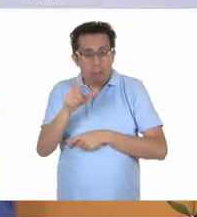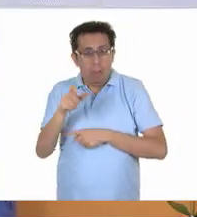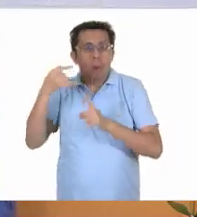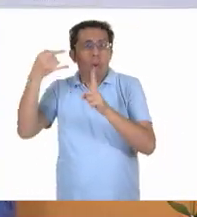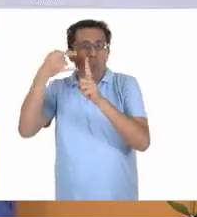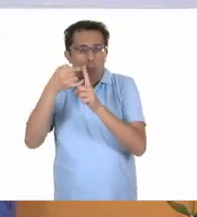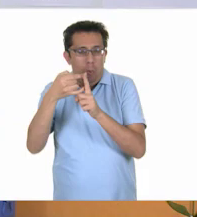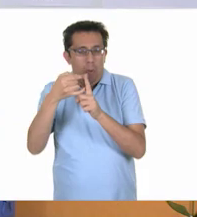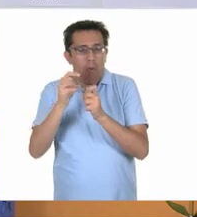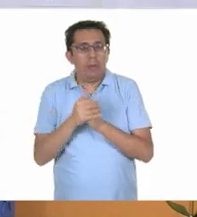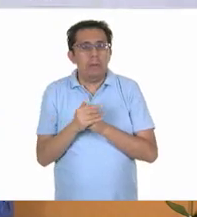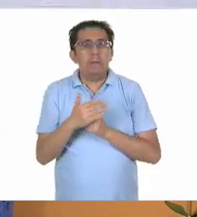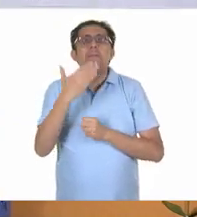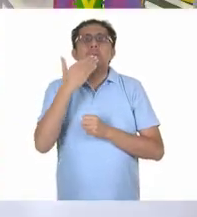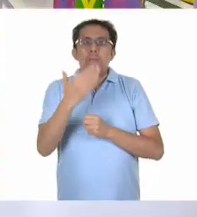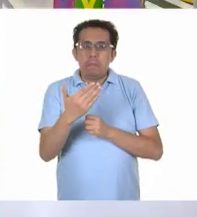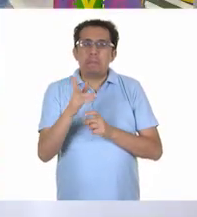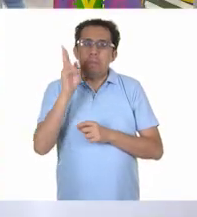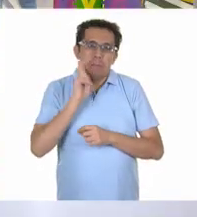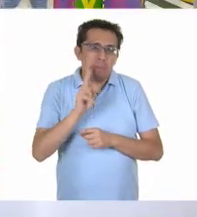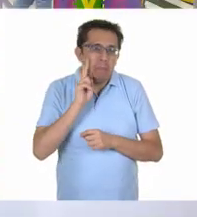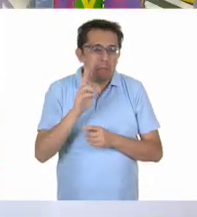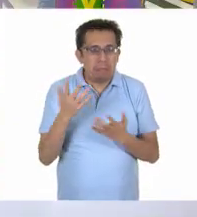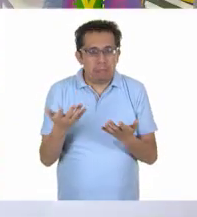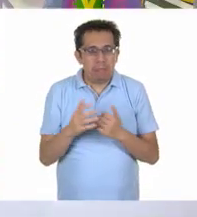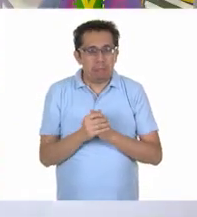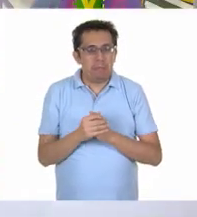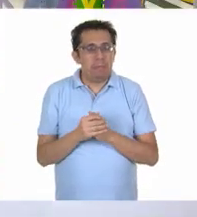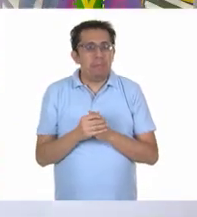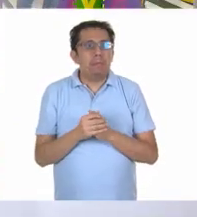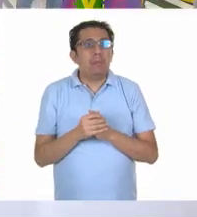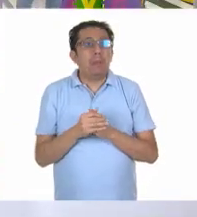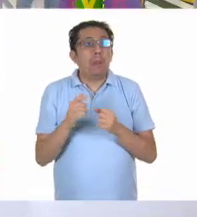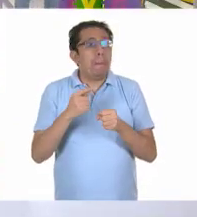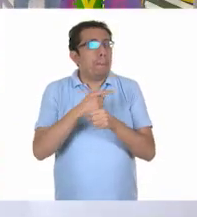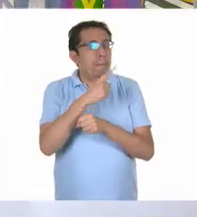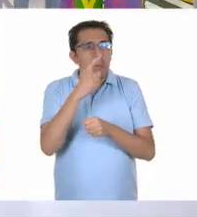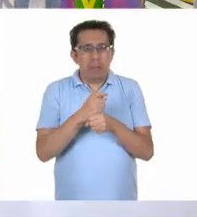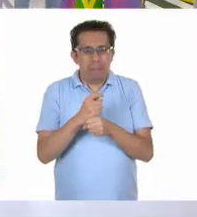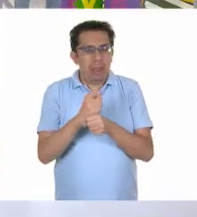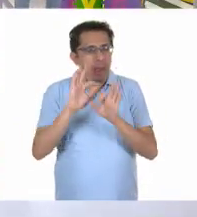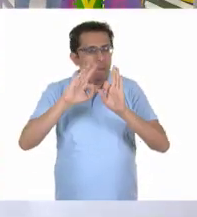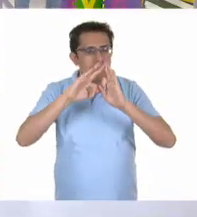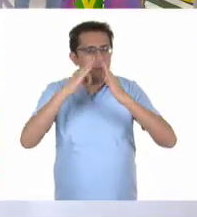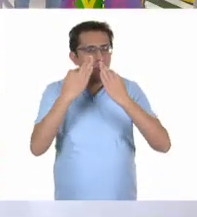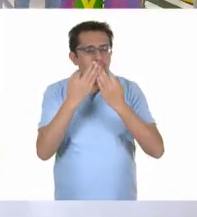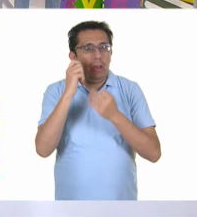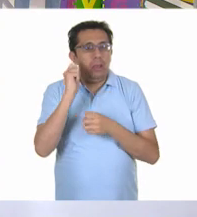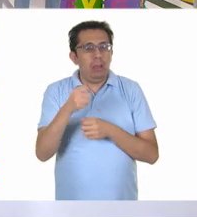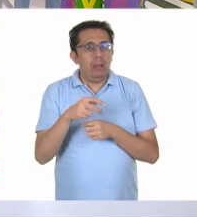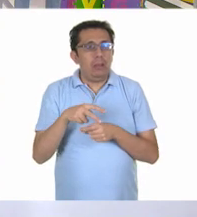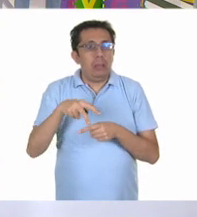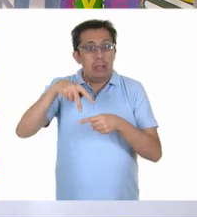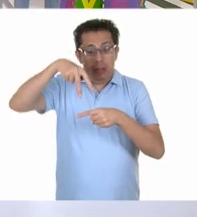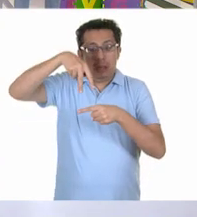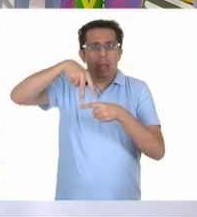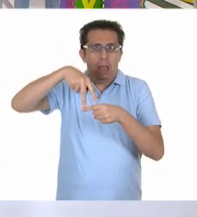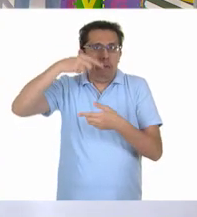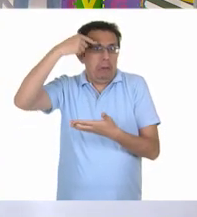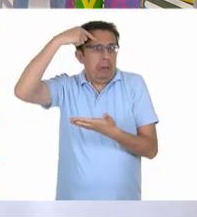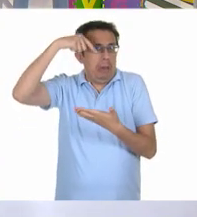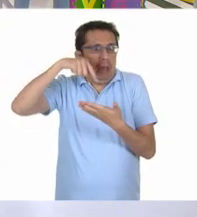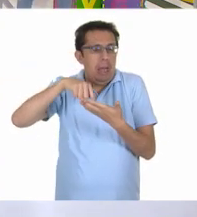cuadriláteros? Muy bien, veamos. A ver, nuestra primera figura, yo creo que es un